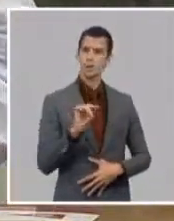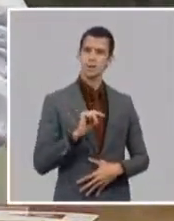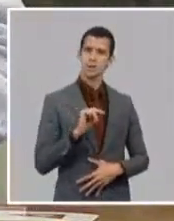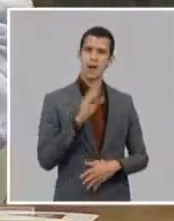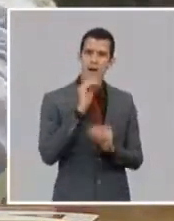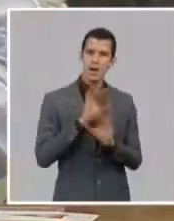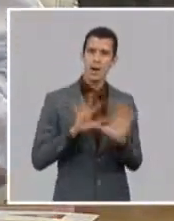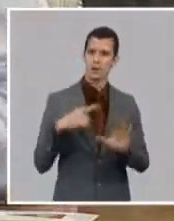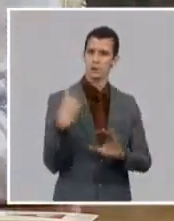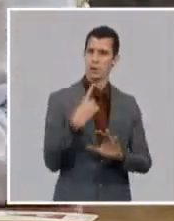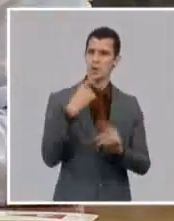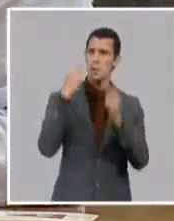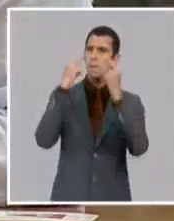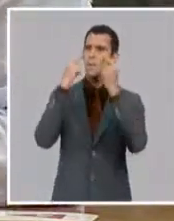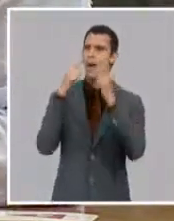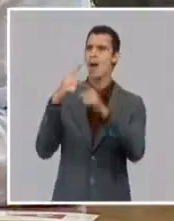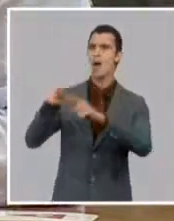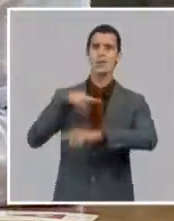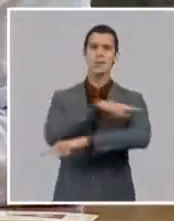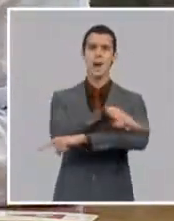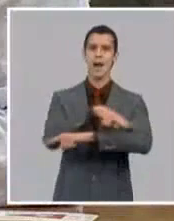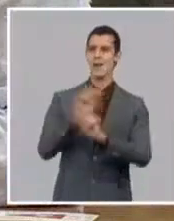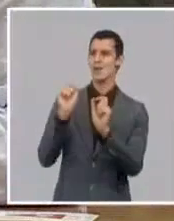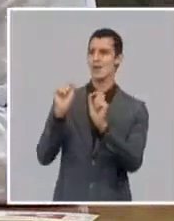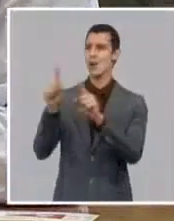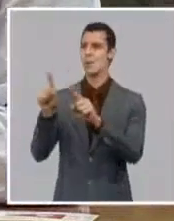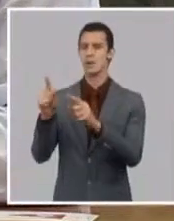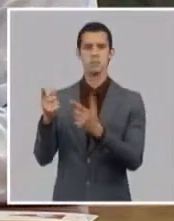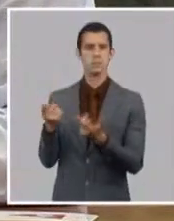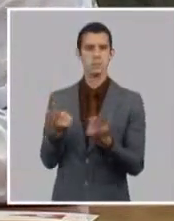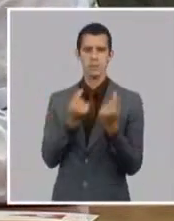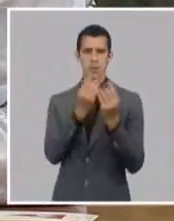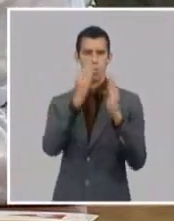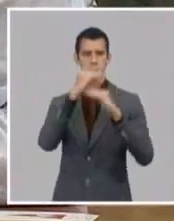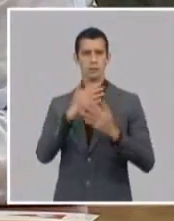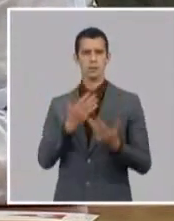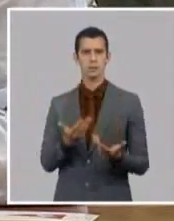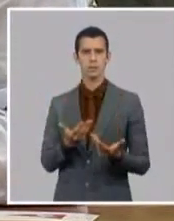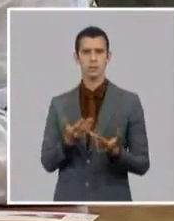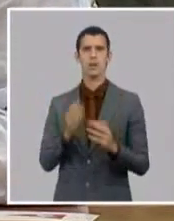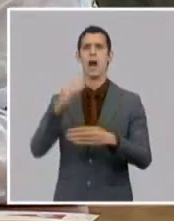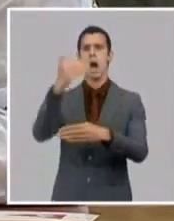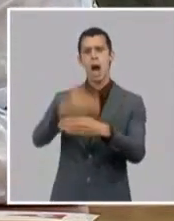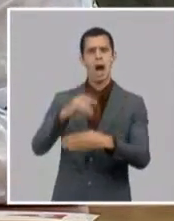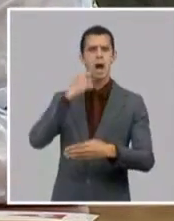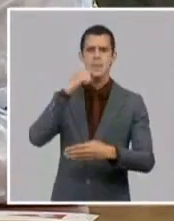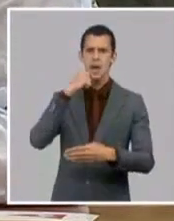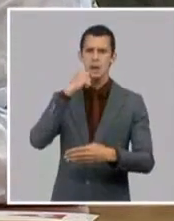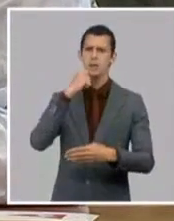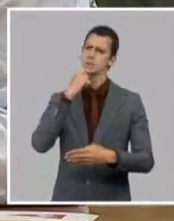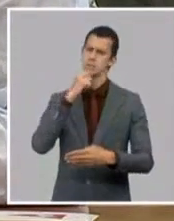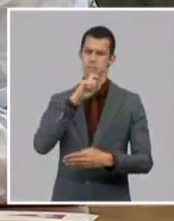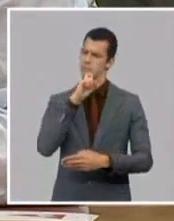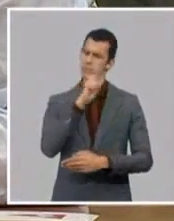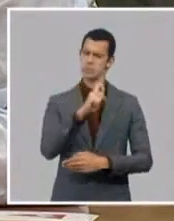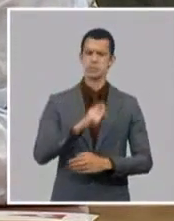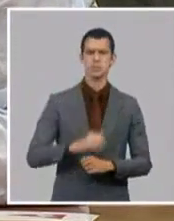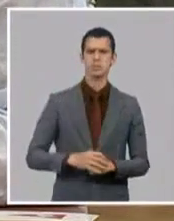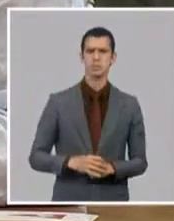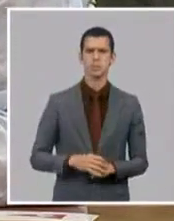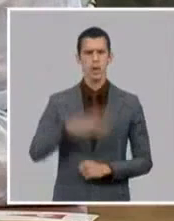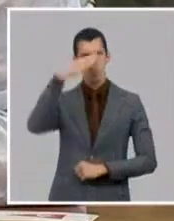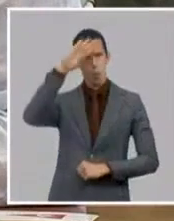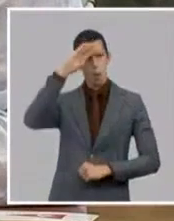dinero, el bloqueo no nos deja tener el dinero para comprar vacunas hechas por otros países. En segundo lugar, el